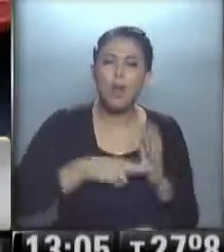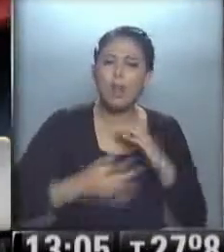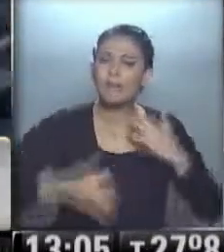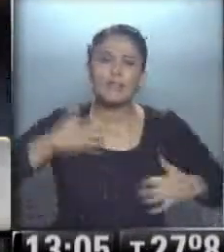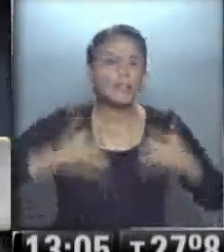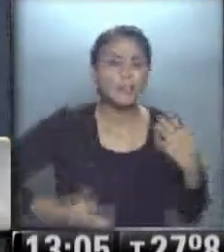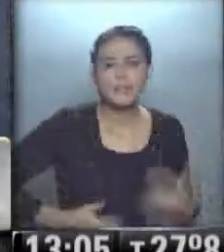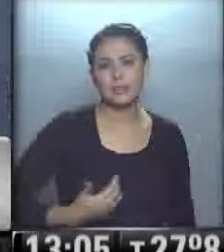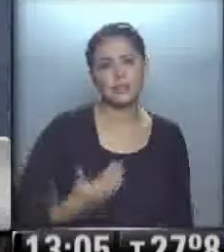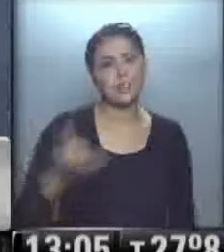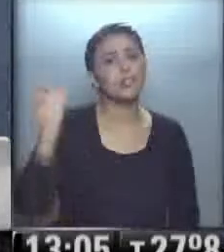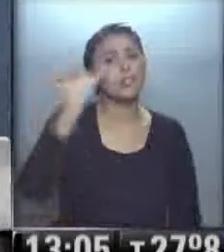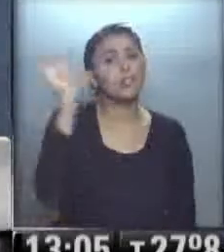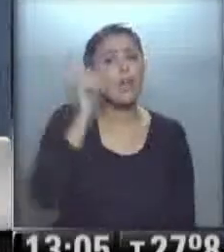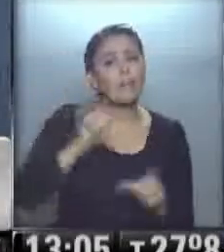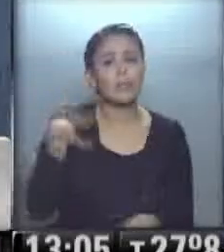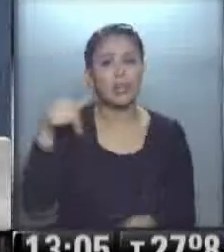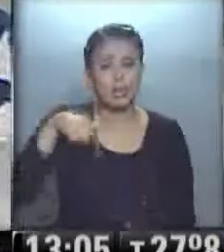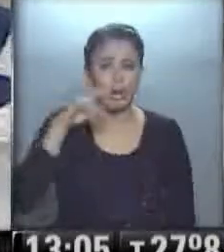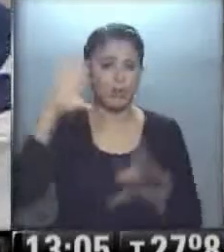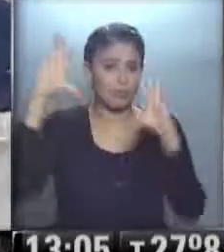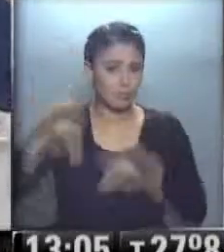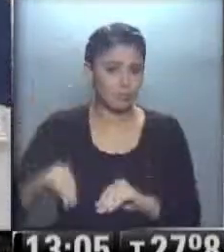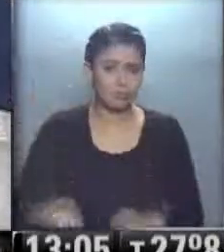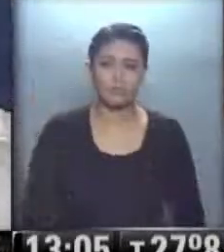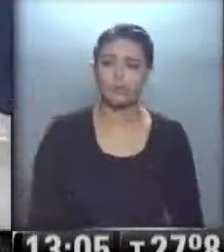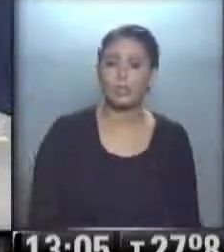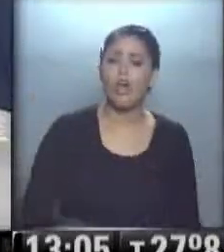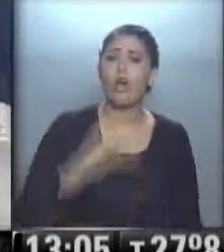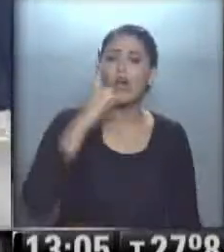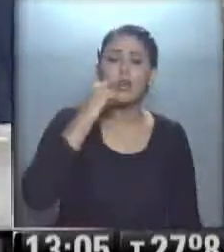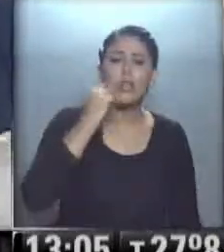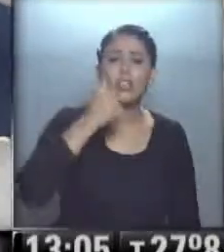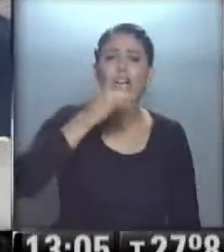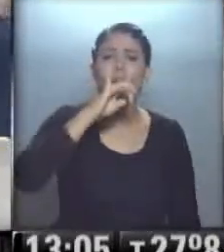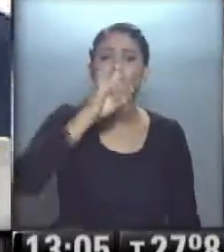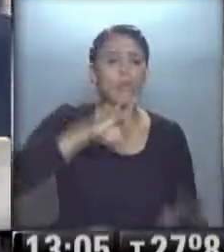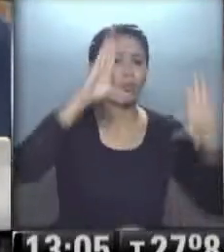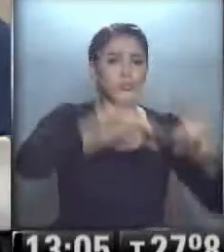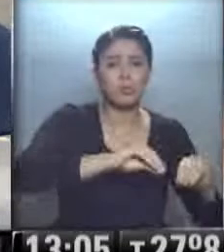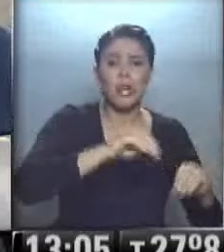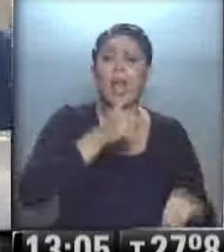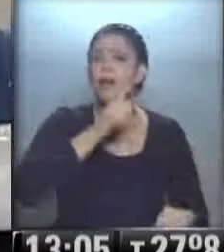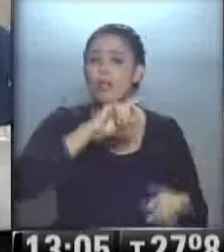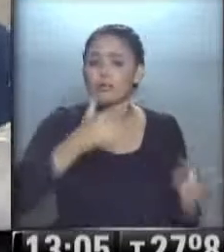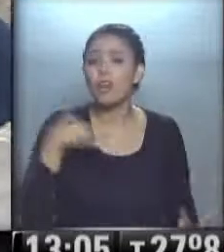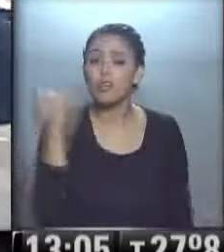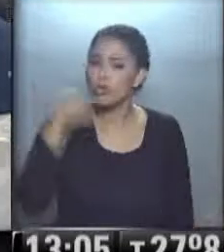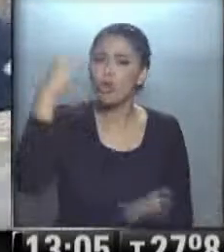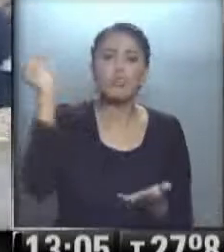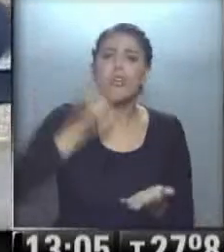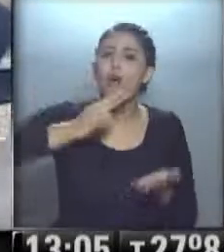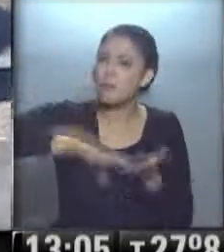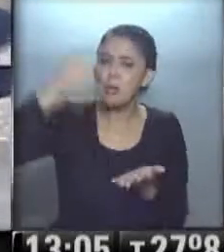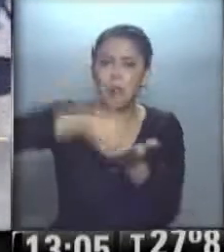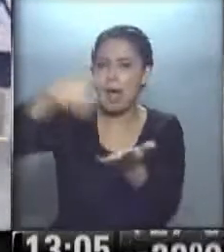atraviesan todos los afectados. 4 días sin luz, sin agua. Una vergüenza, nosotros somos ciudadanos que pagamos nuestros